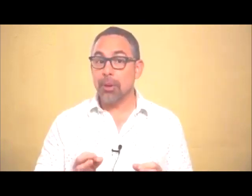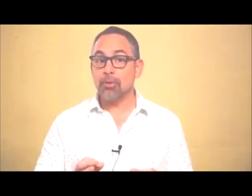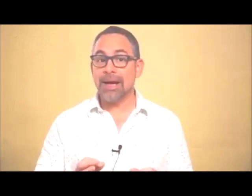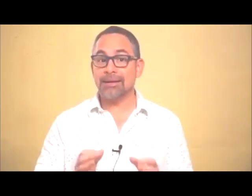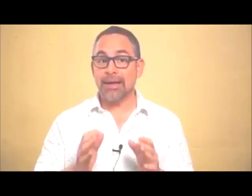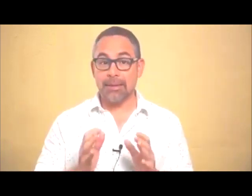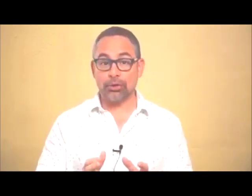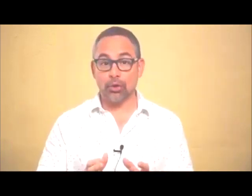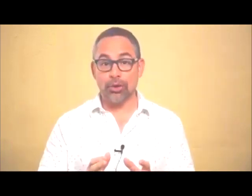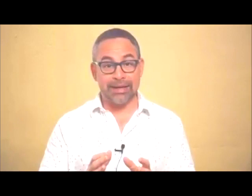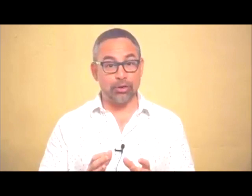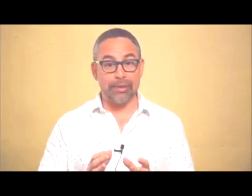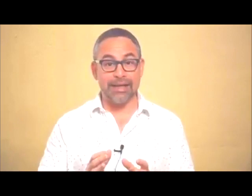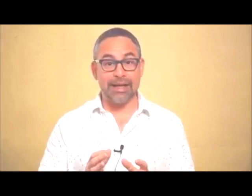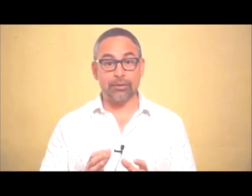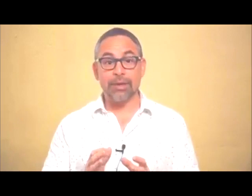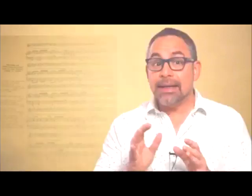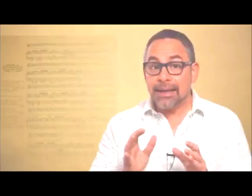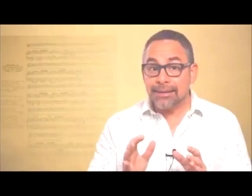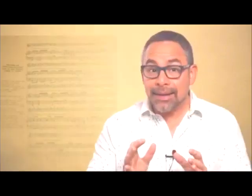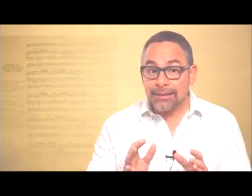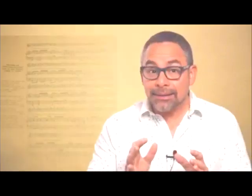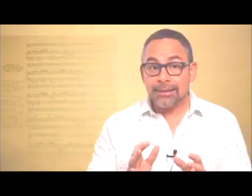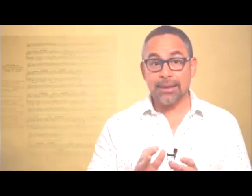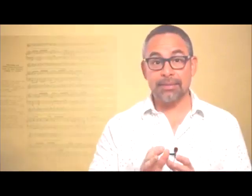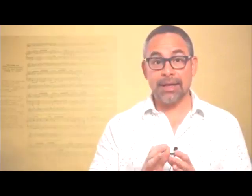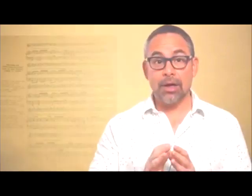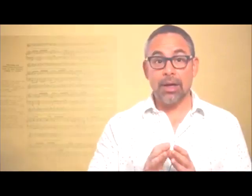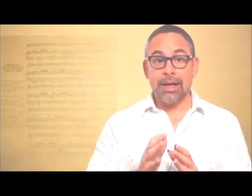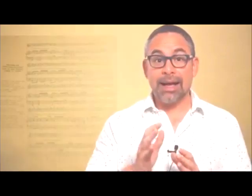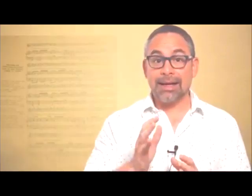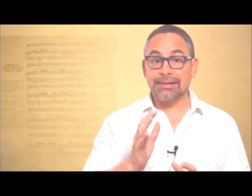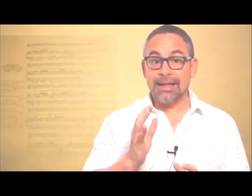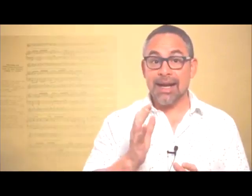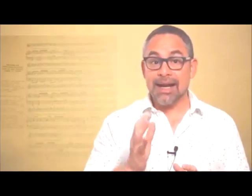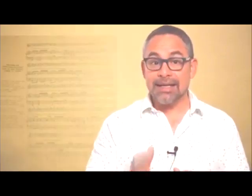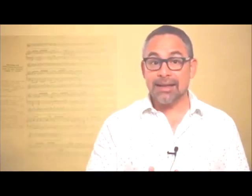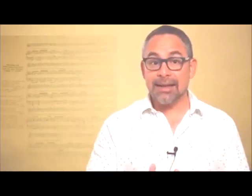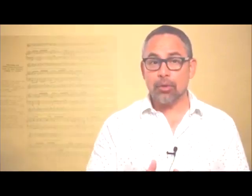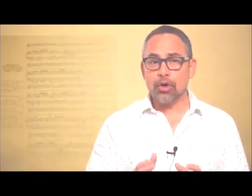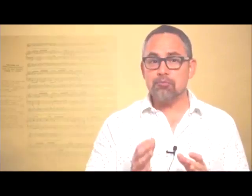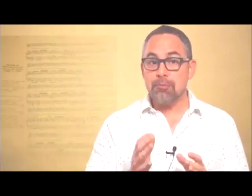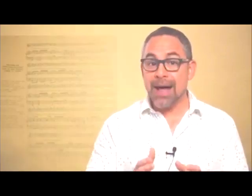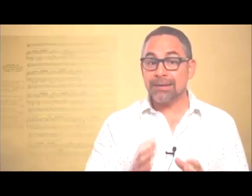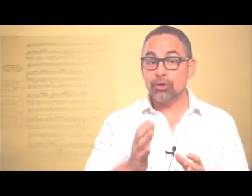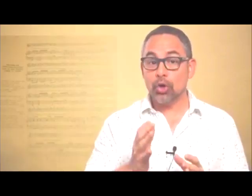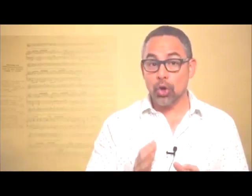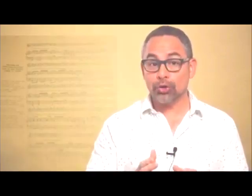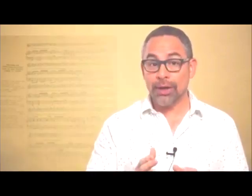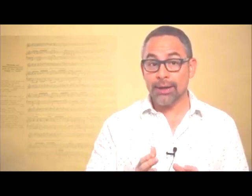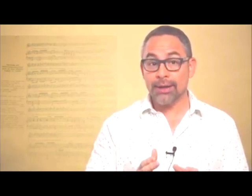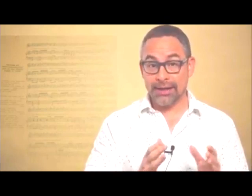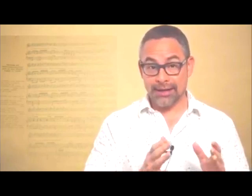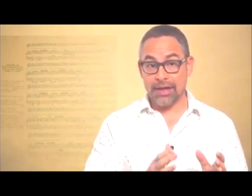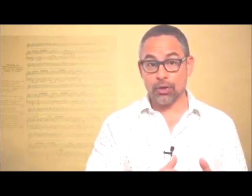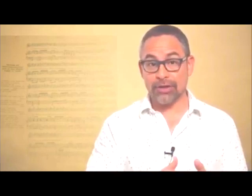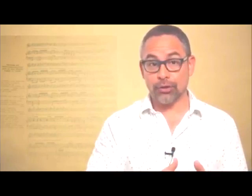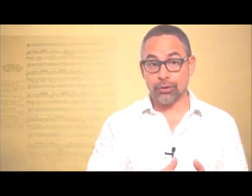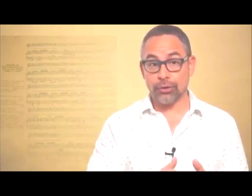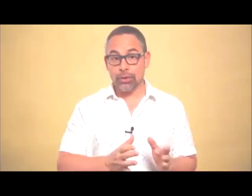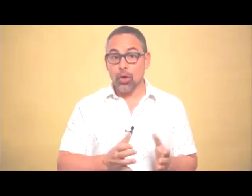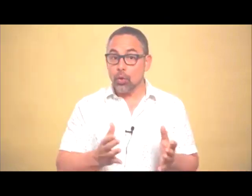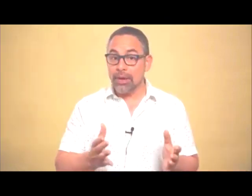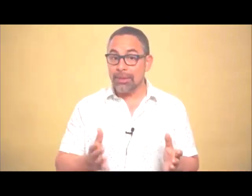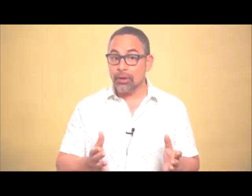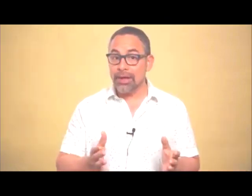más populares del repertorio latinoamericano y quizás también la que encierra la leyenda de amor más dolorosa que se ha hecho